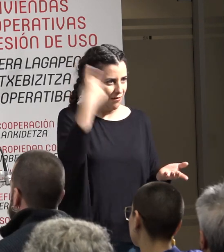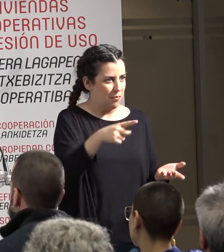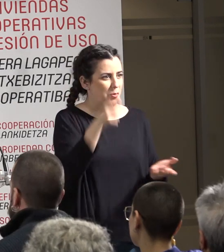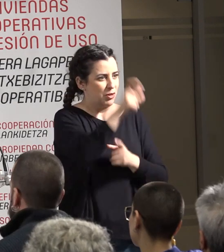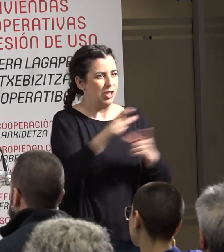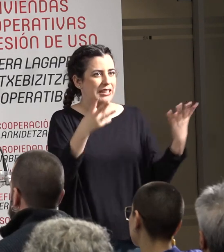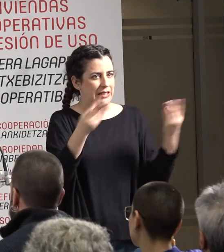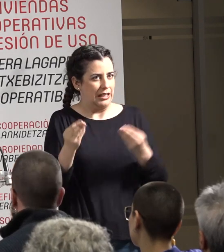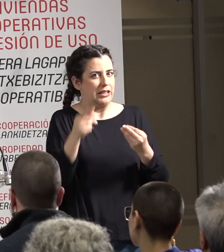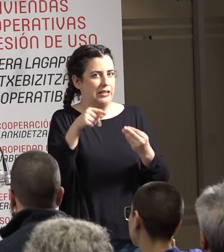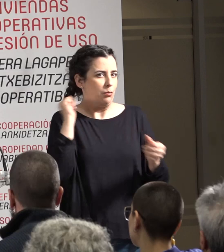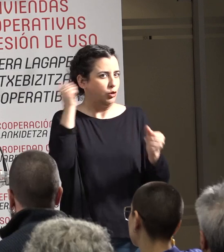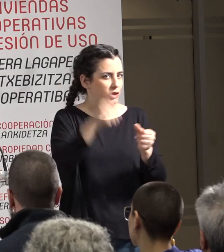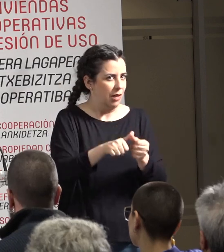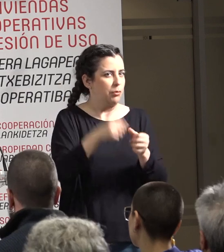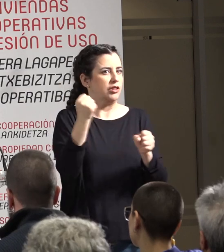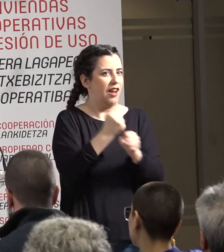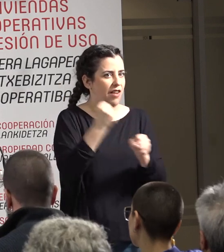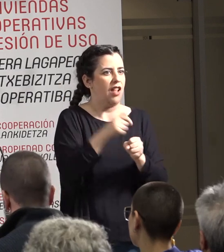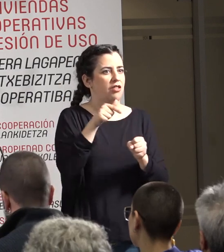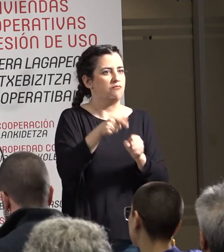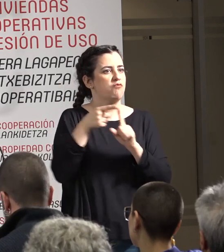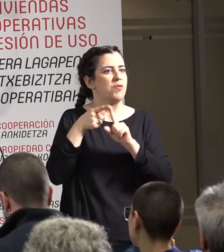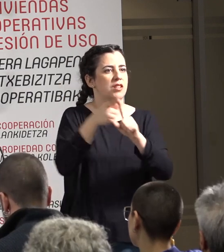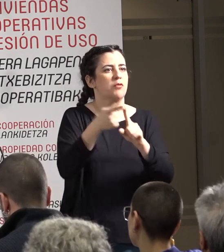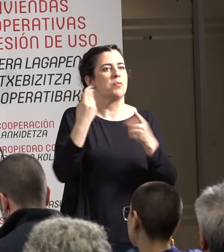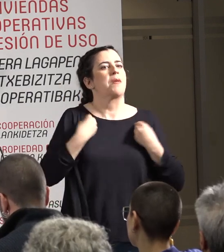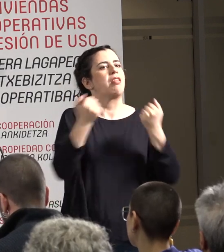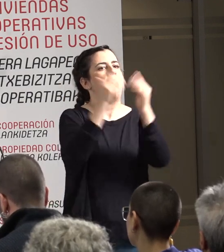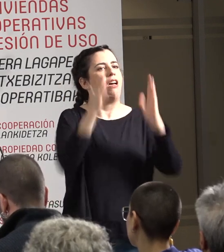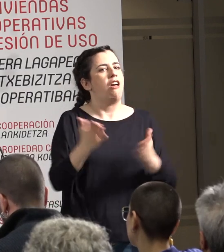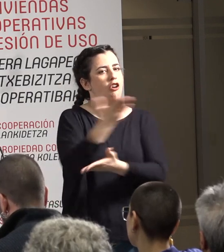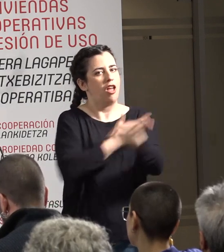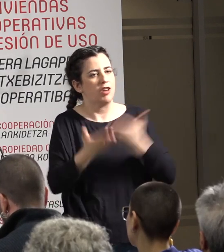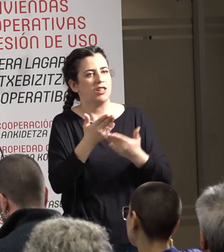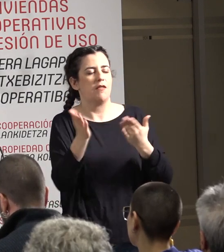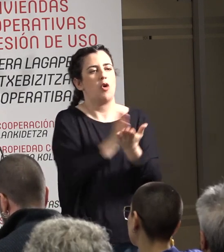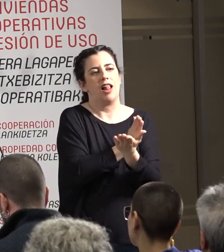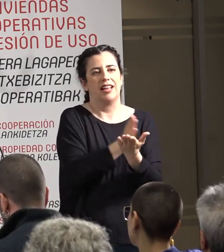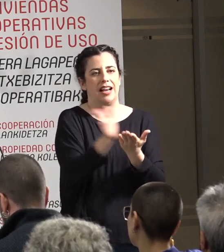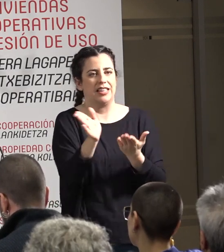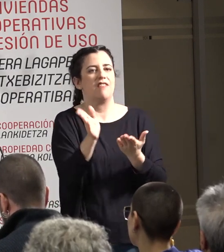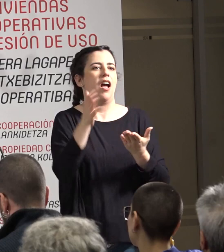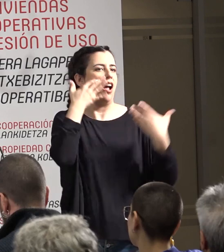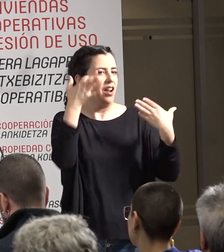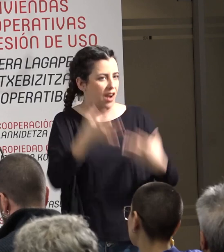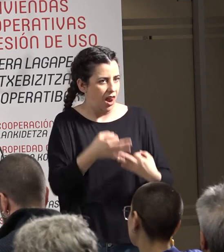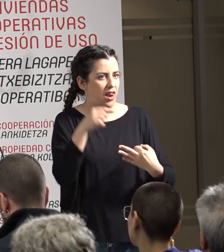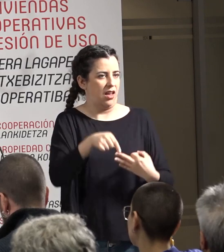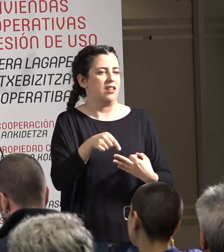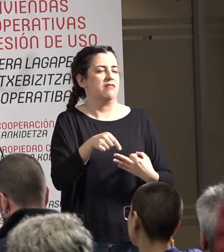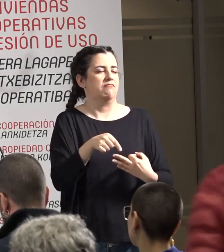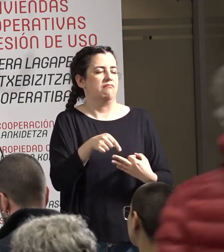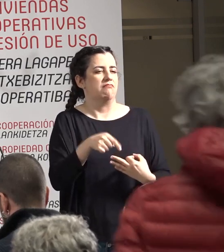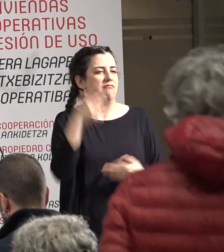que ya lleváis mucho tiempo trabajando para que la vivienda colaborativa sea una alternativa real aquí en Navarra, y os aseguro que vamos a